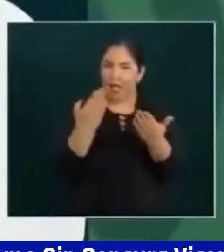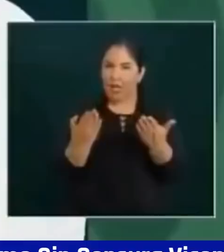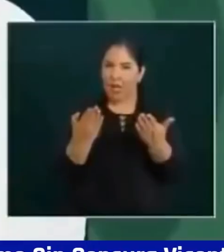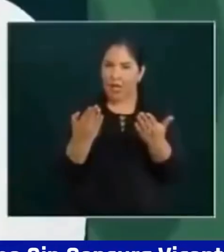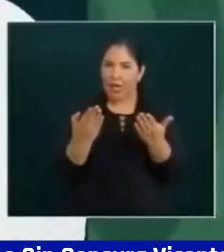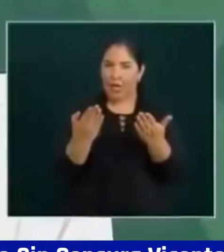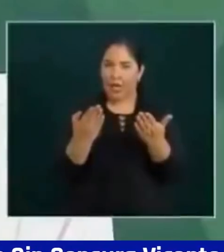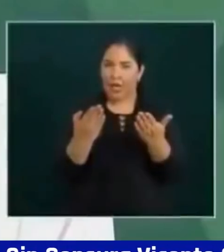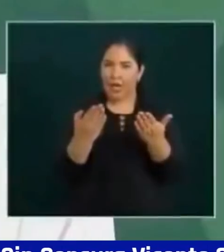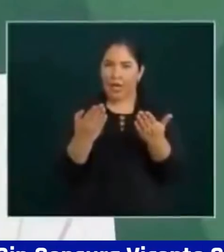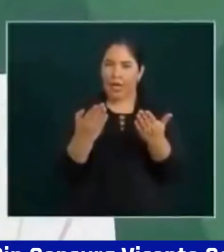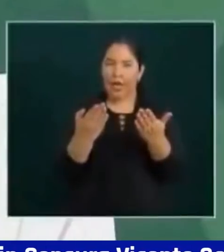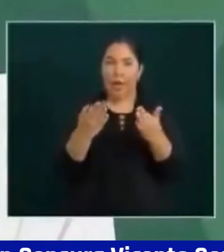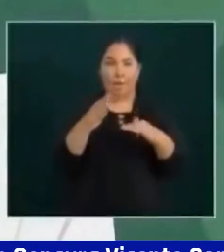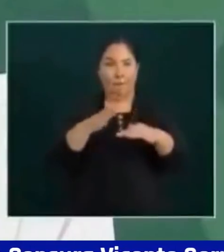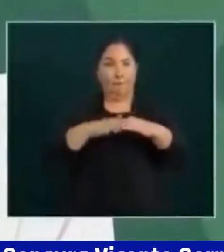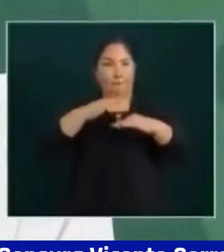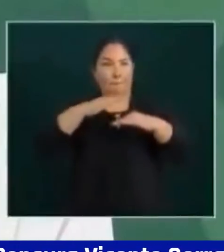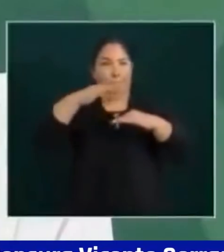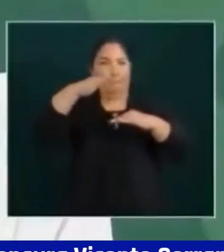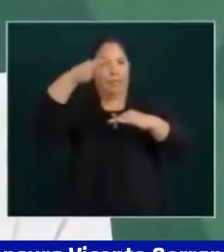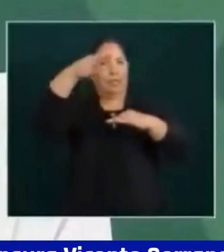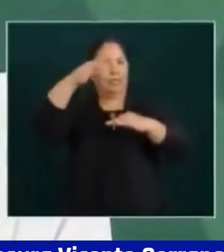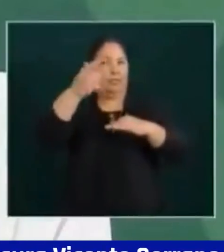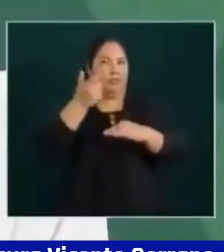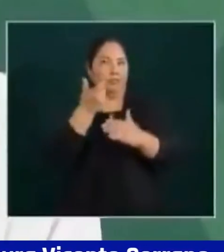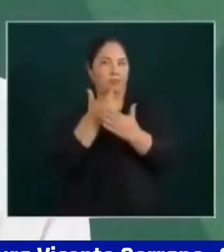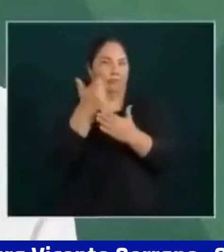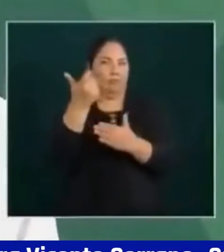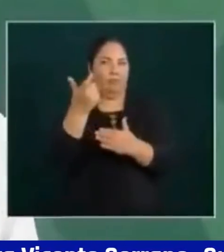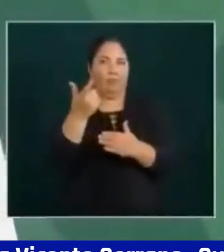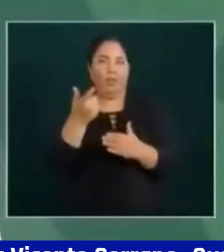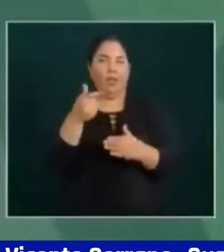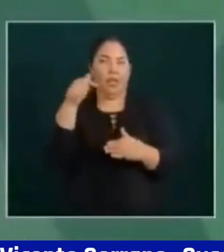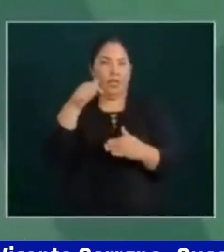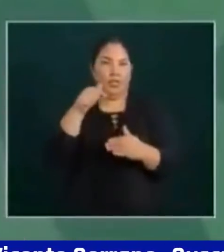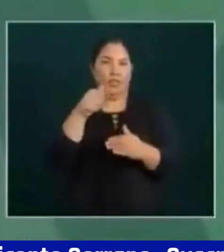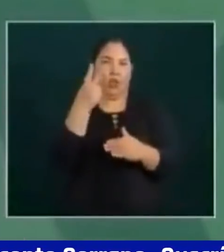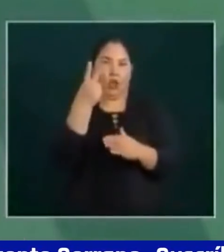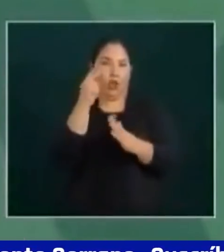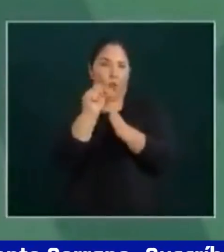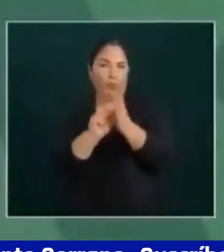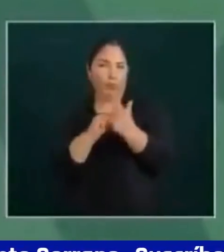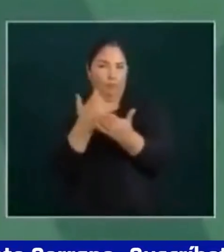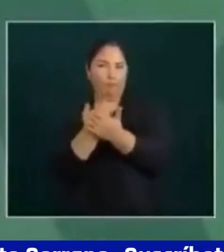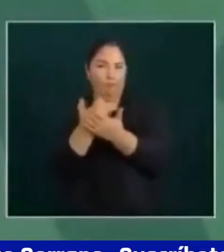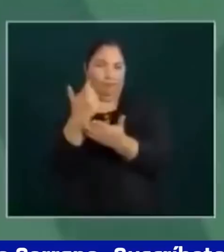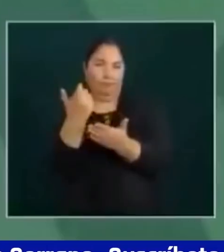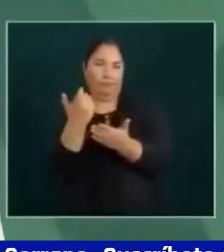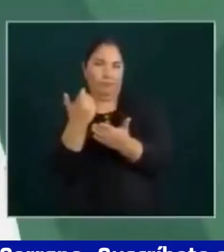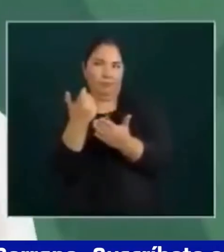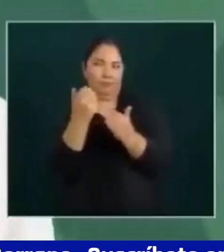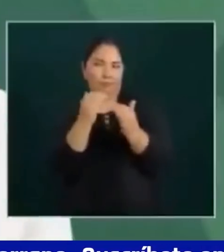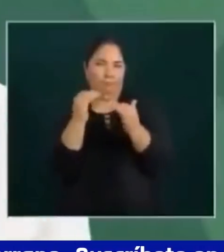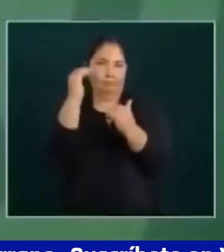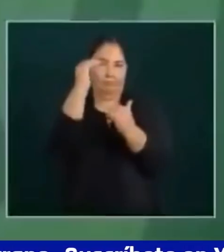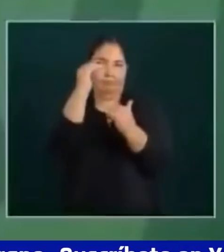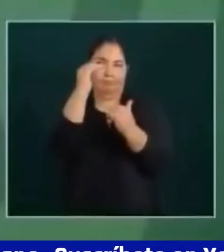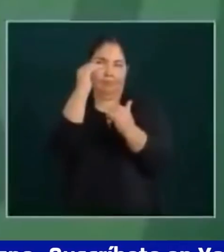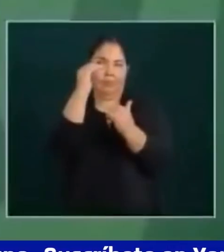ya está aumentando la pensión. Ya en este bimestre, que ya se entregó,